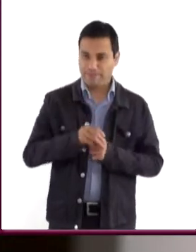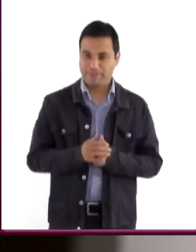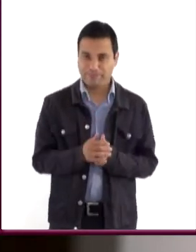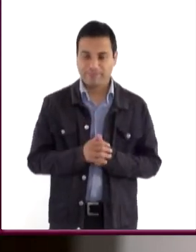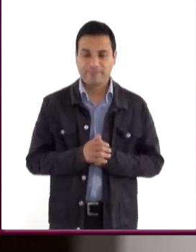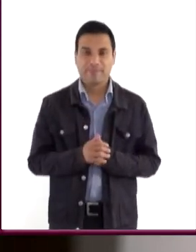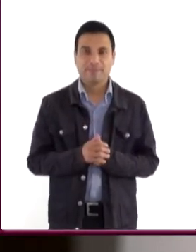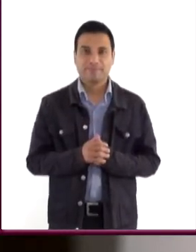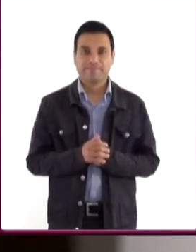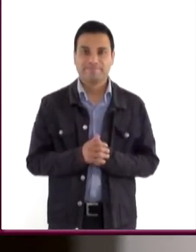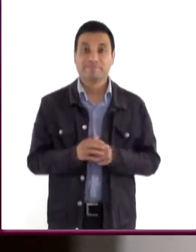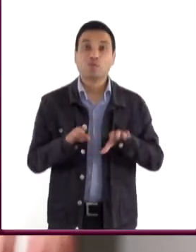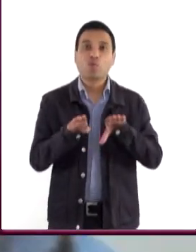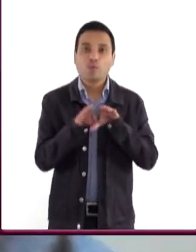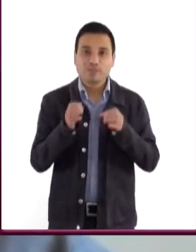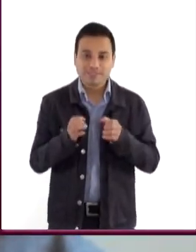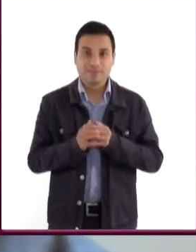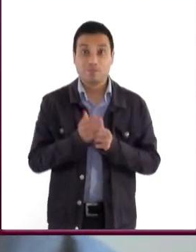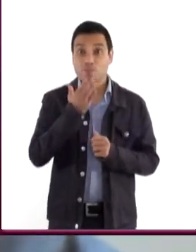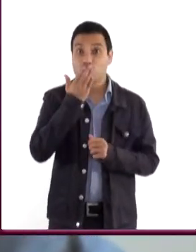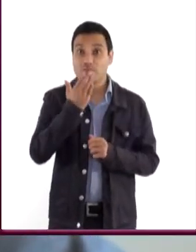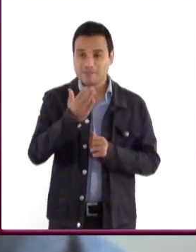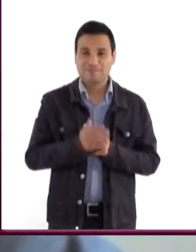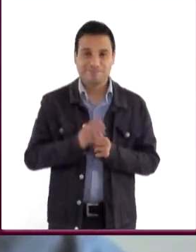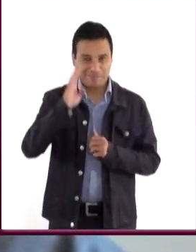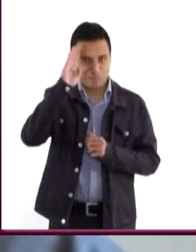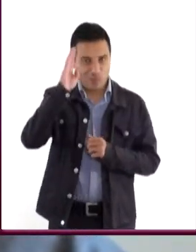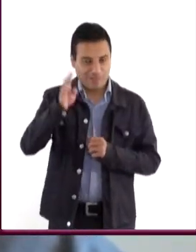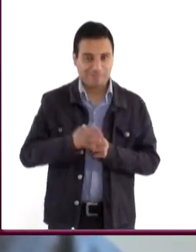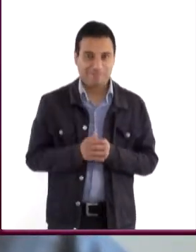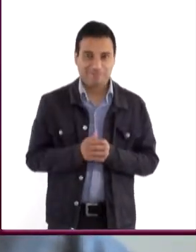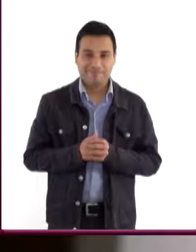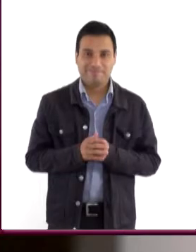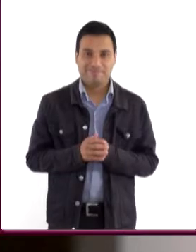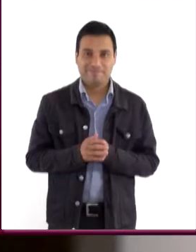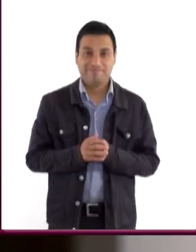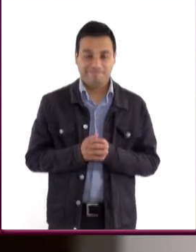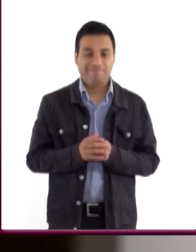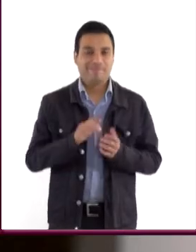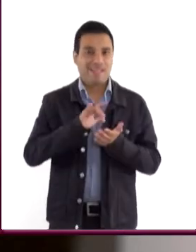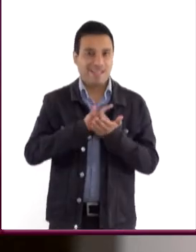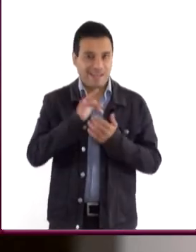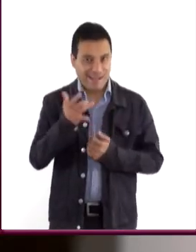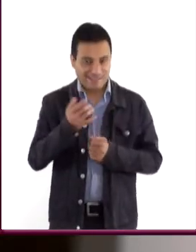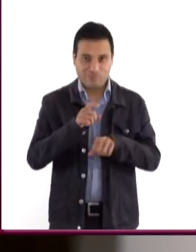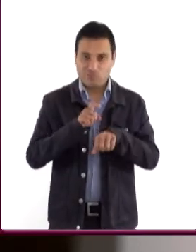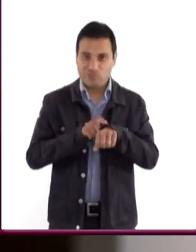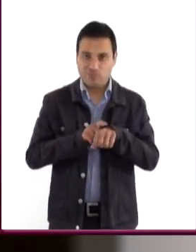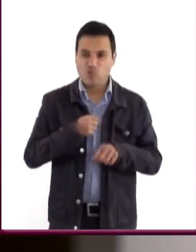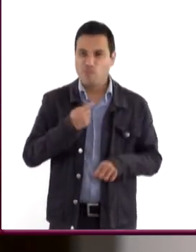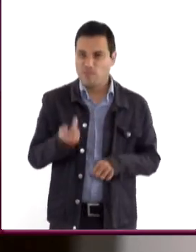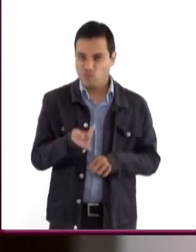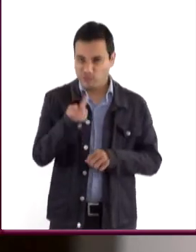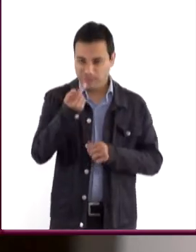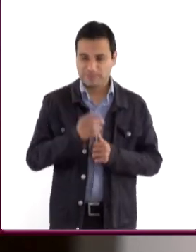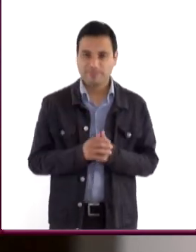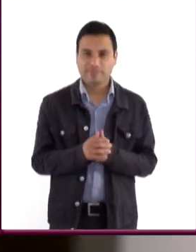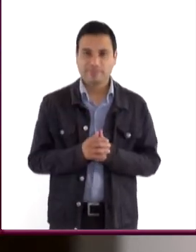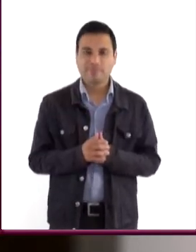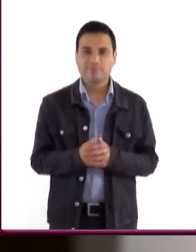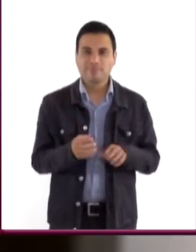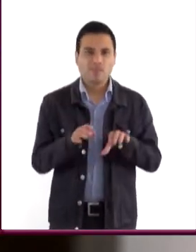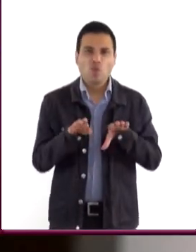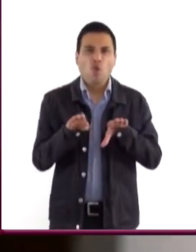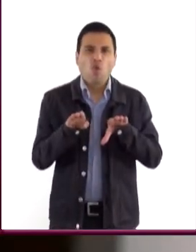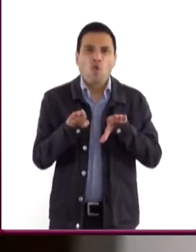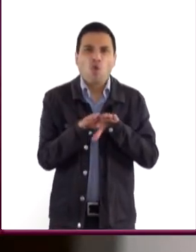Nacional Autónoma de México. Omar, ¿cómo estás? Muy bien. Hola. ¿Qué tal? Muchas gracias por tu tiempo. Mi primera pregunta es, ¿cómo